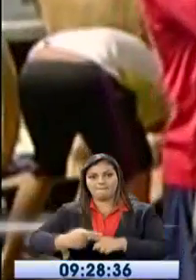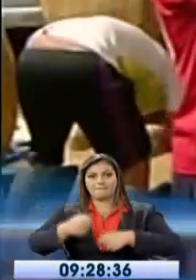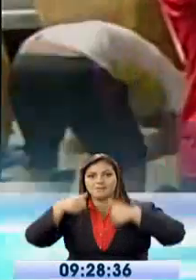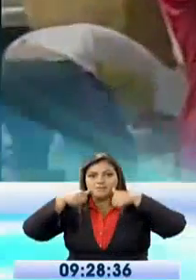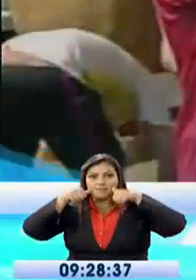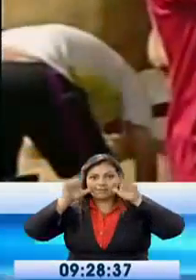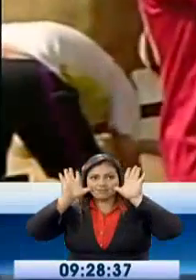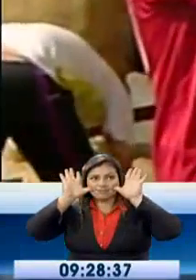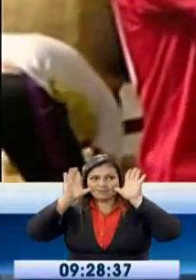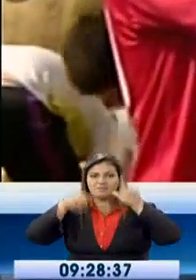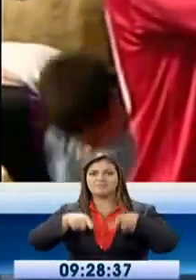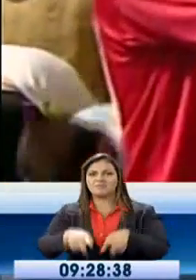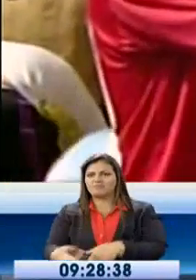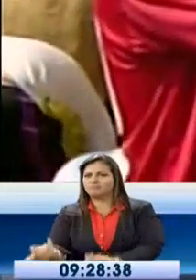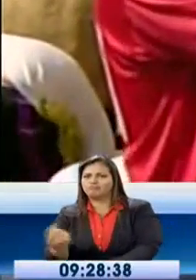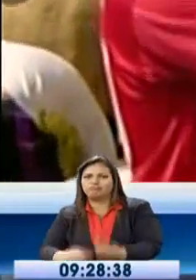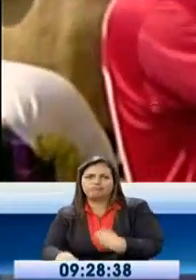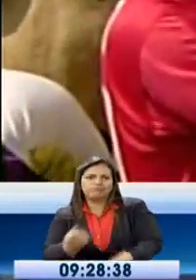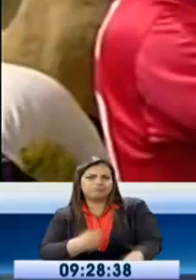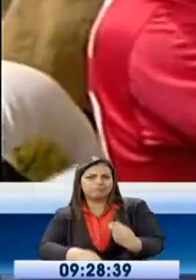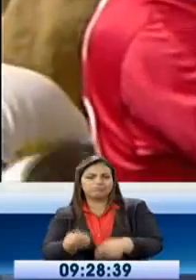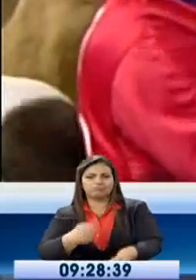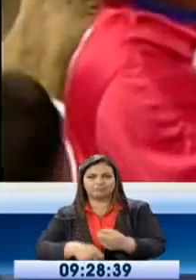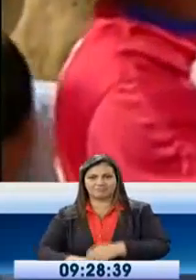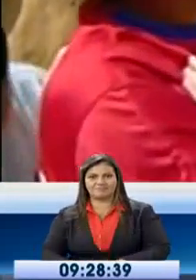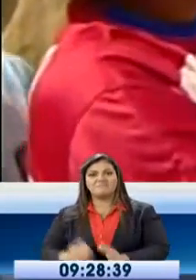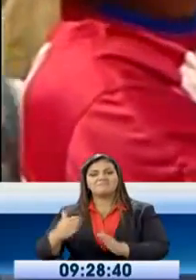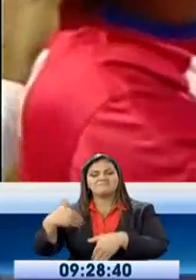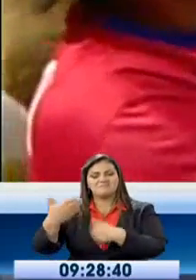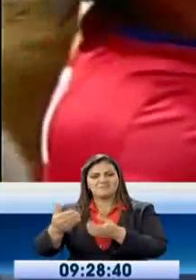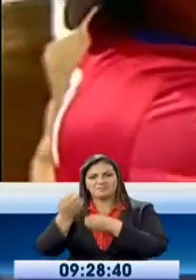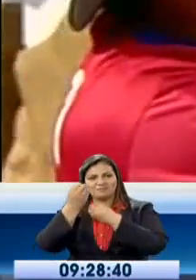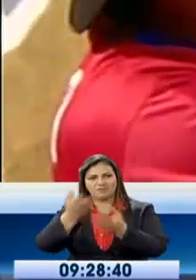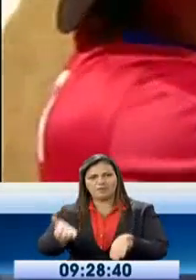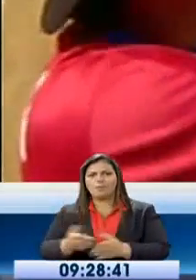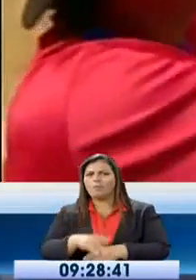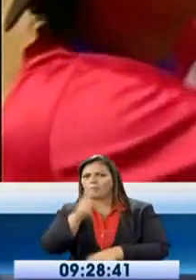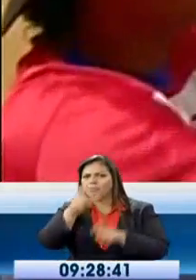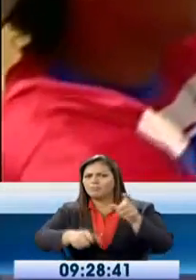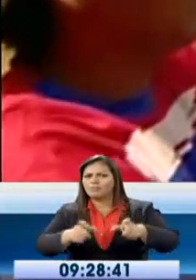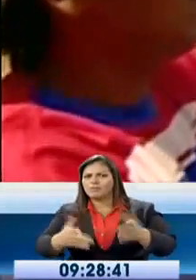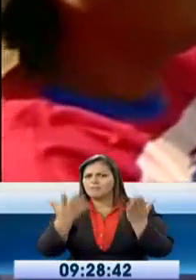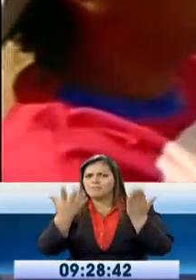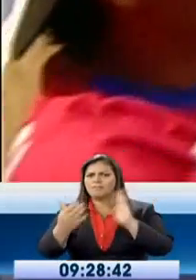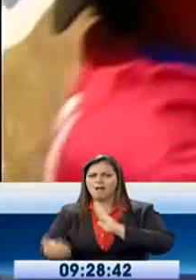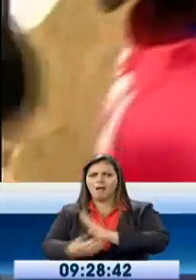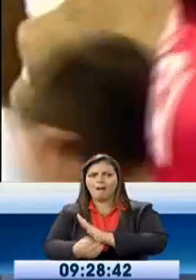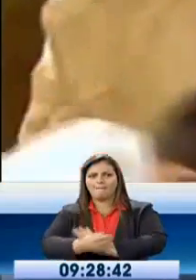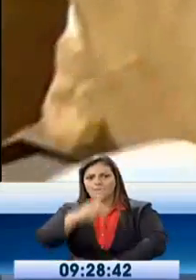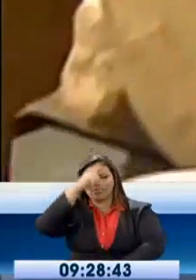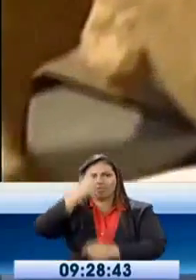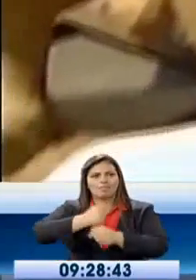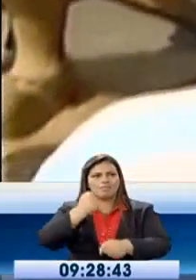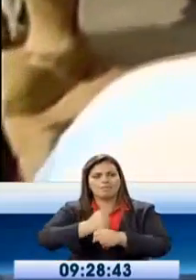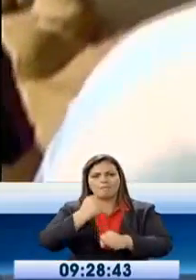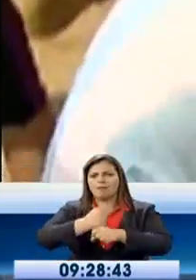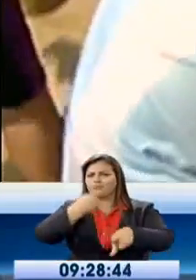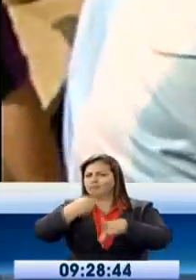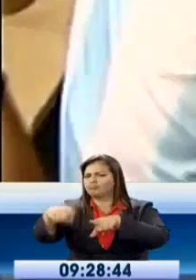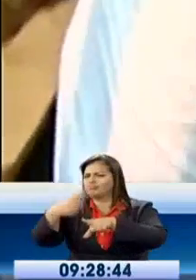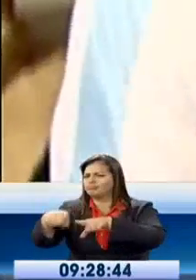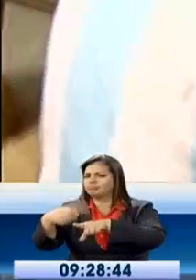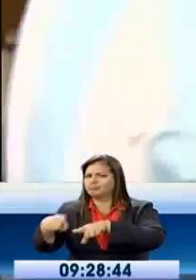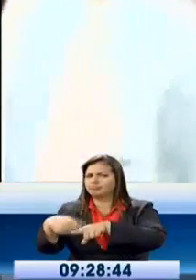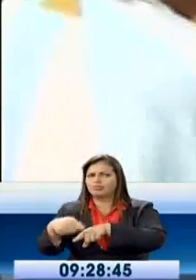diciembre. Más adelante les vamos a contar un poco cómo están trabajando estos artistas, porque para mí son artesanos, artistas que